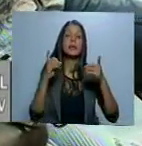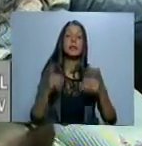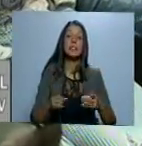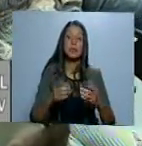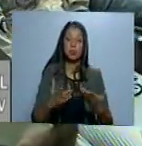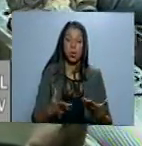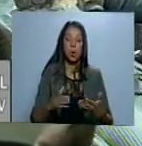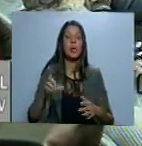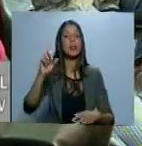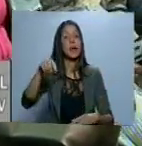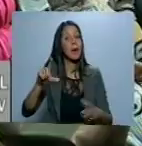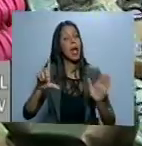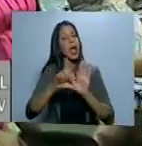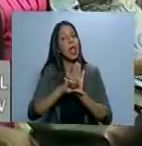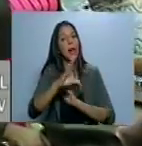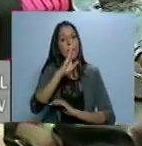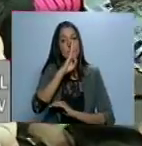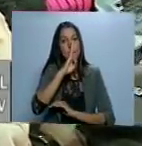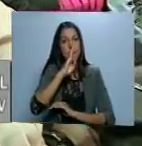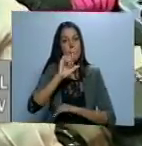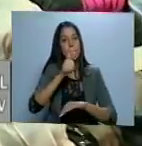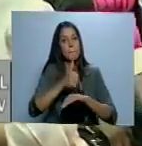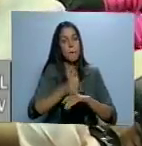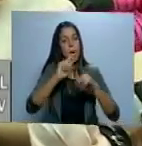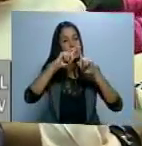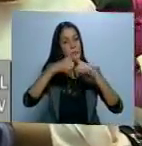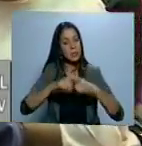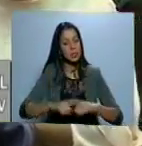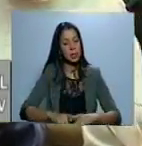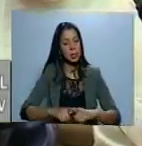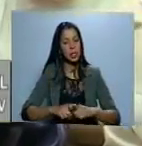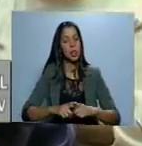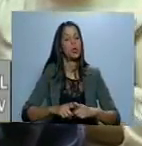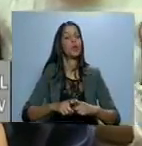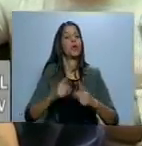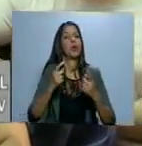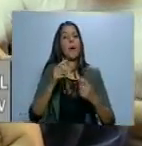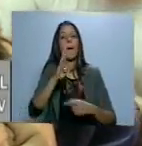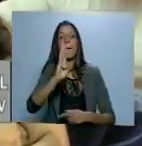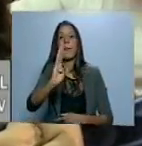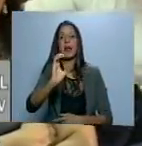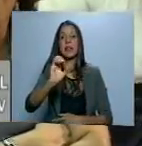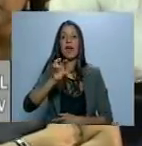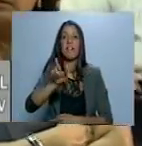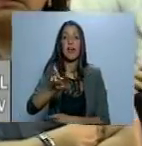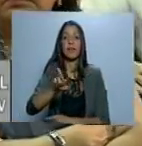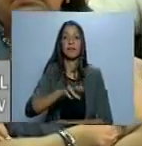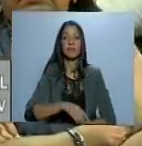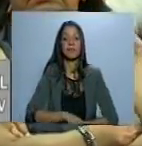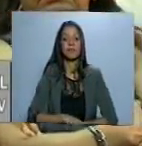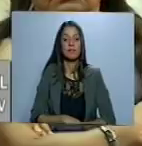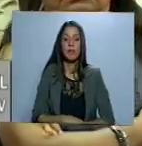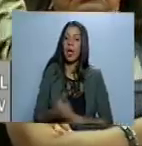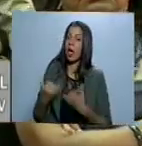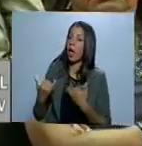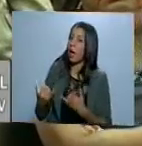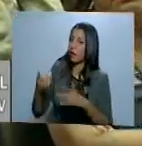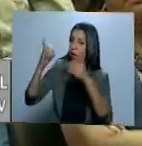ley del Banco Central de Venezuela, del presupuesto del Banco Central de Venezuela. Ciudadana